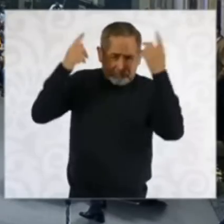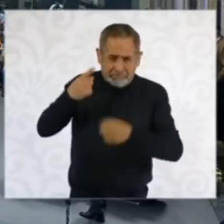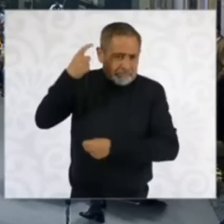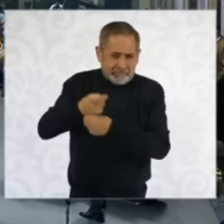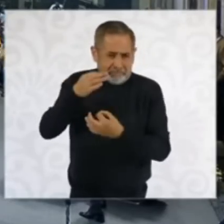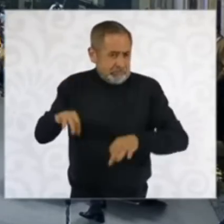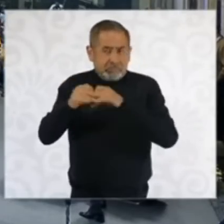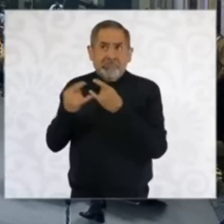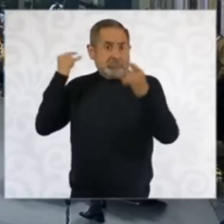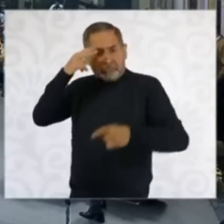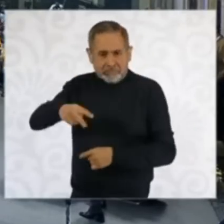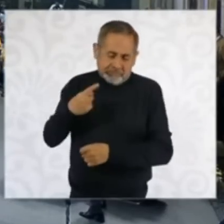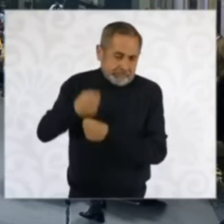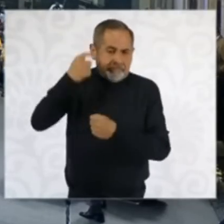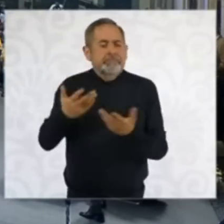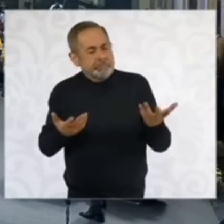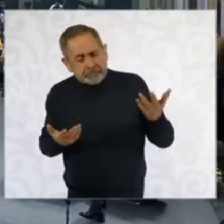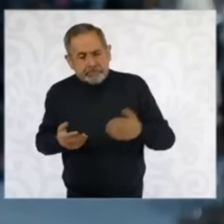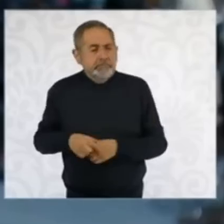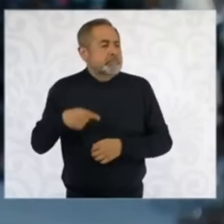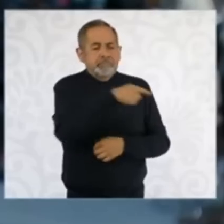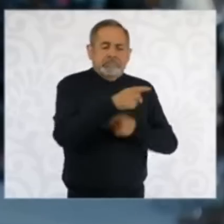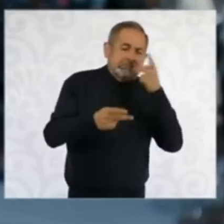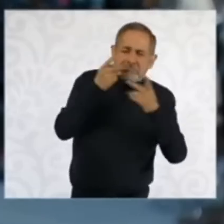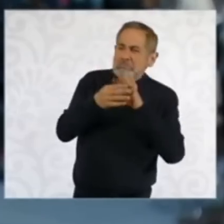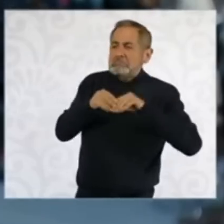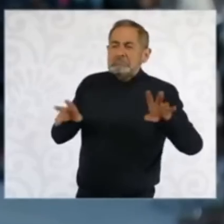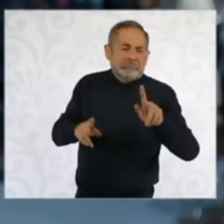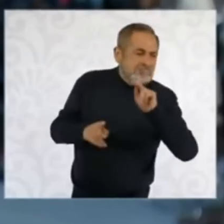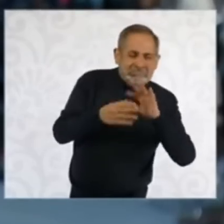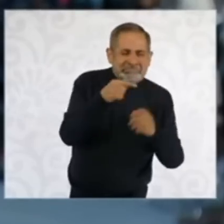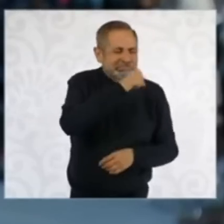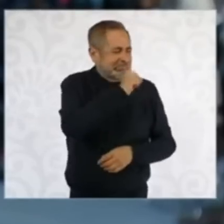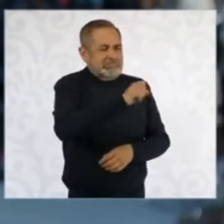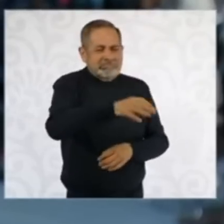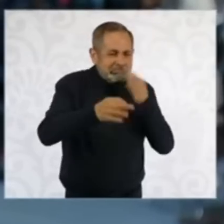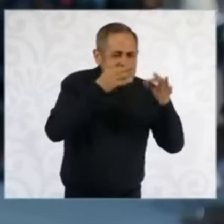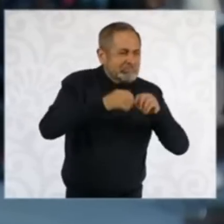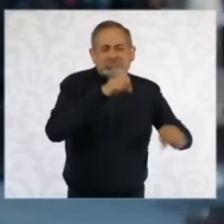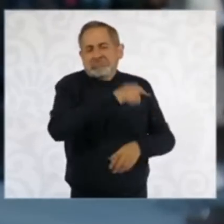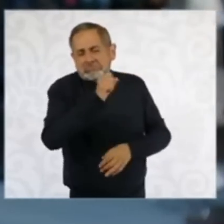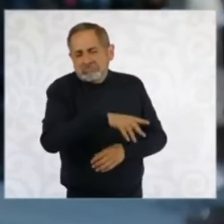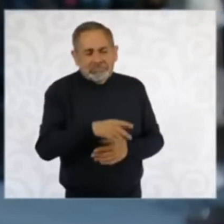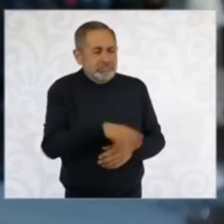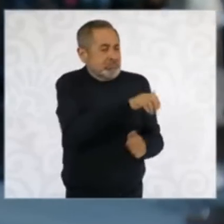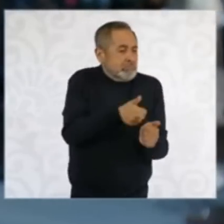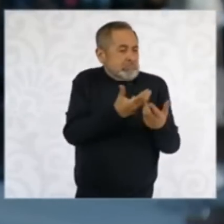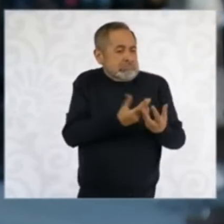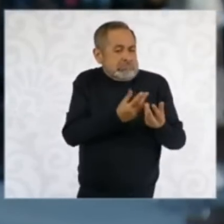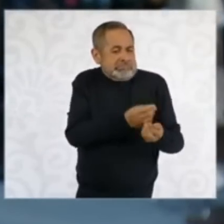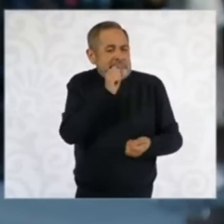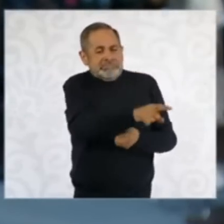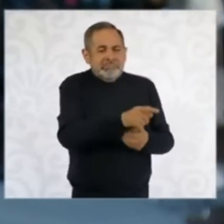la historia de nuestro país. Todo esto se ha deslizado principalmente por medios tradicionales, principalmente, que respaldan a estas voces